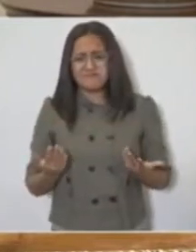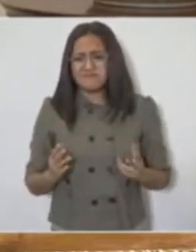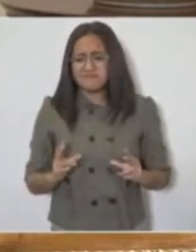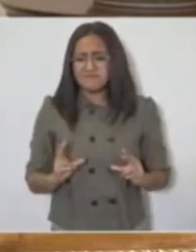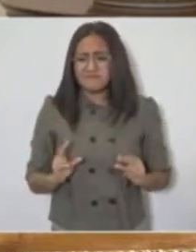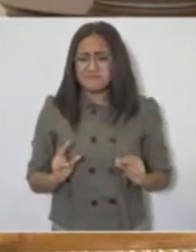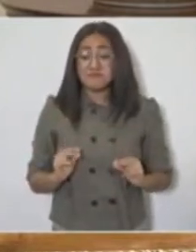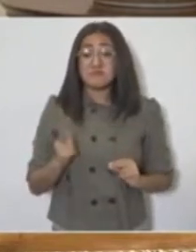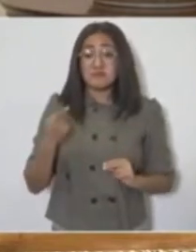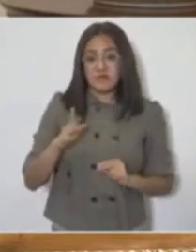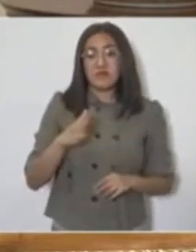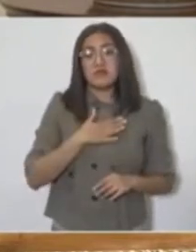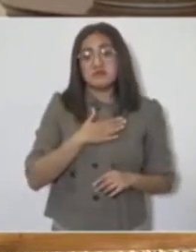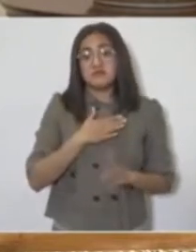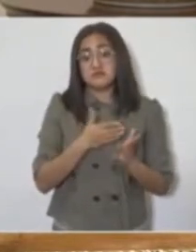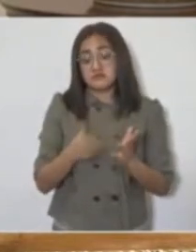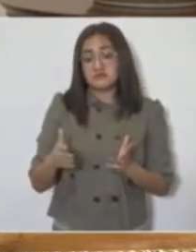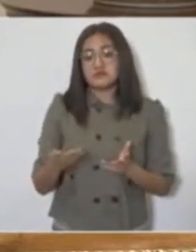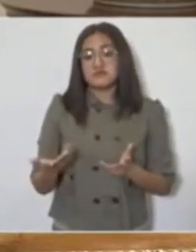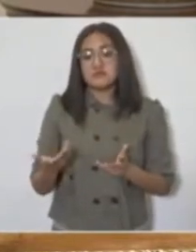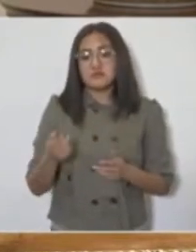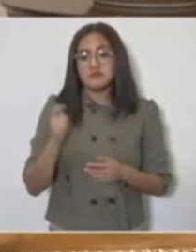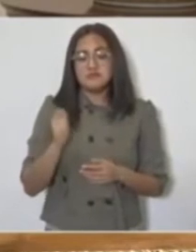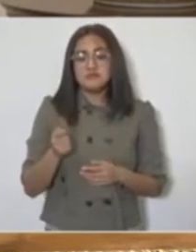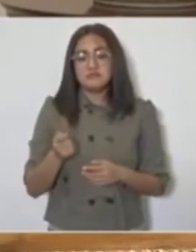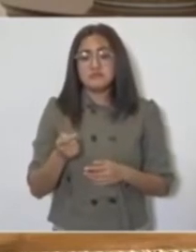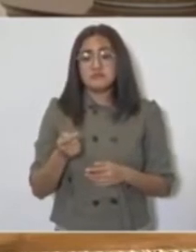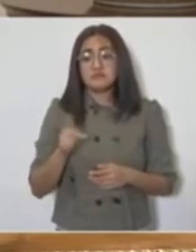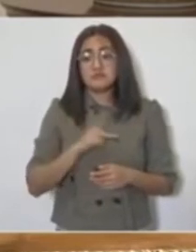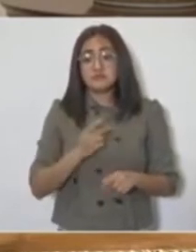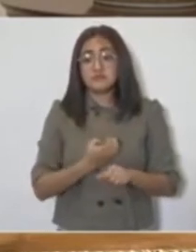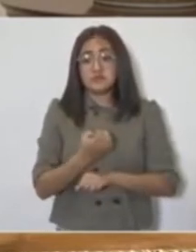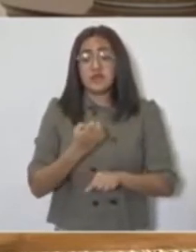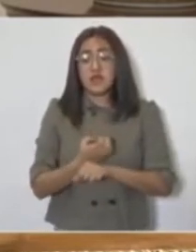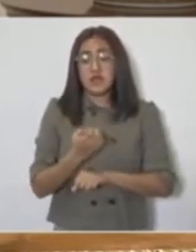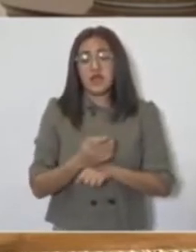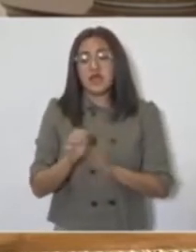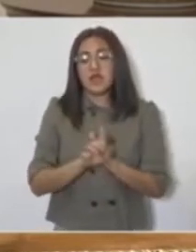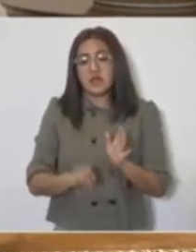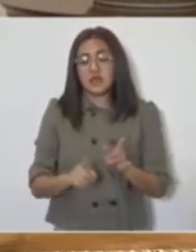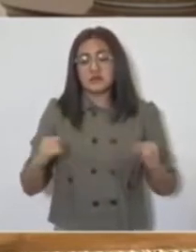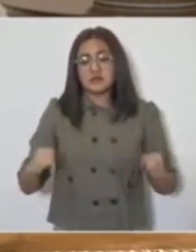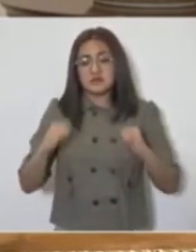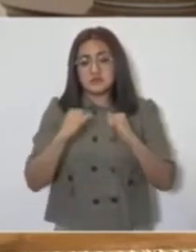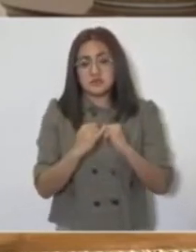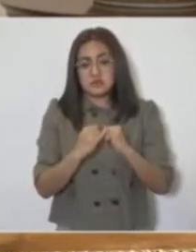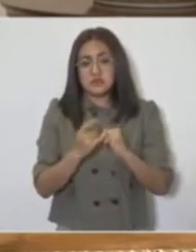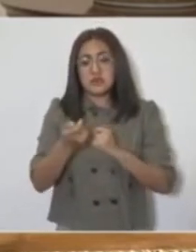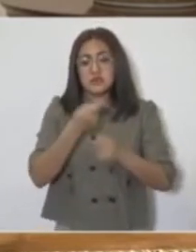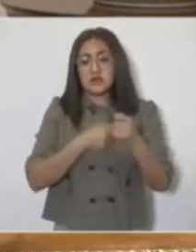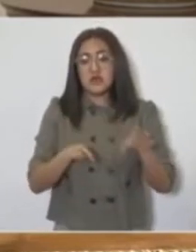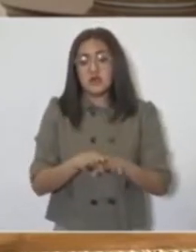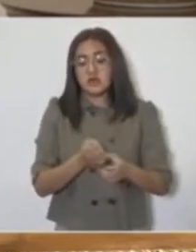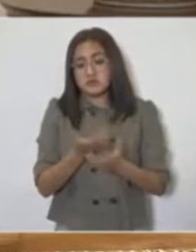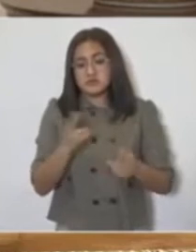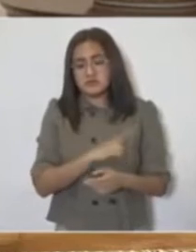privatizar es que salga del ámbito del Estado un Una institución y que se entrega a